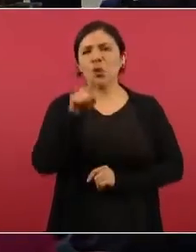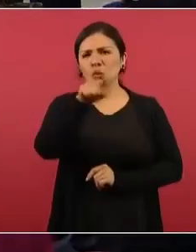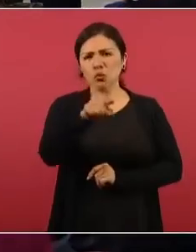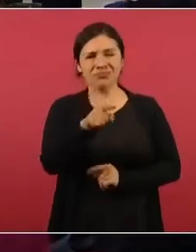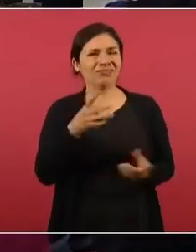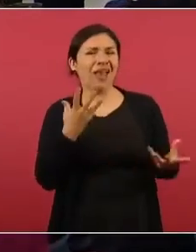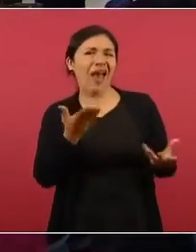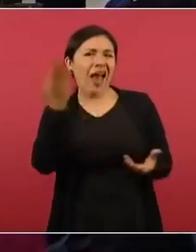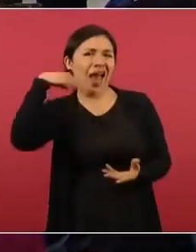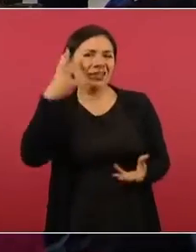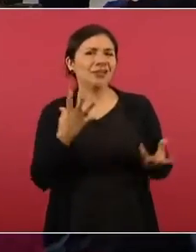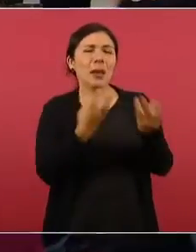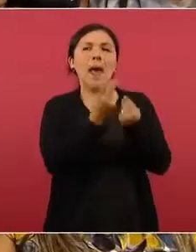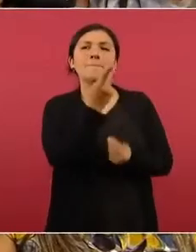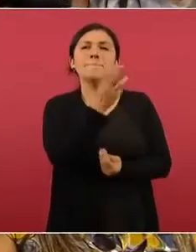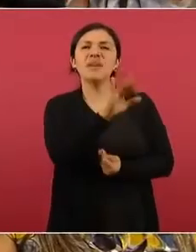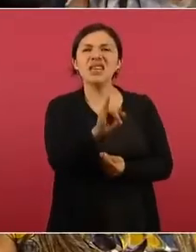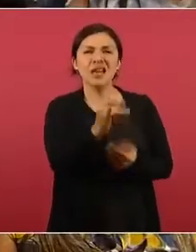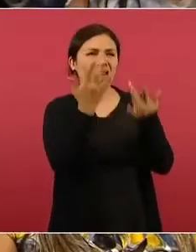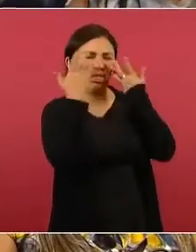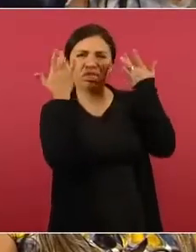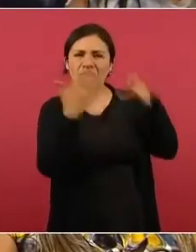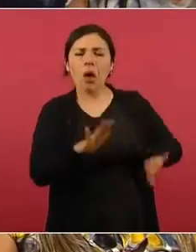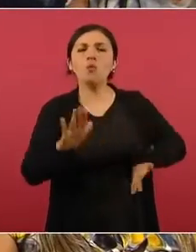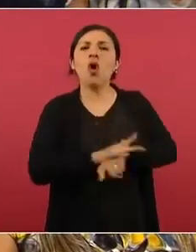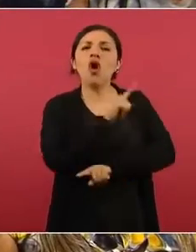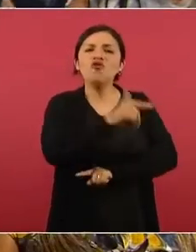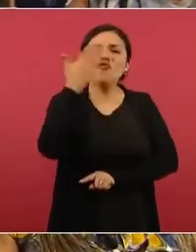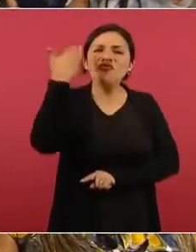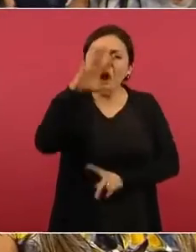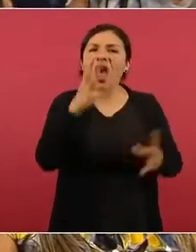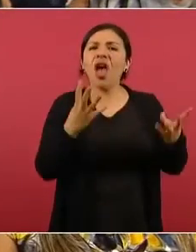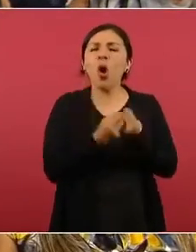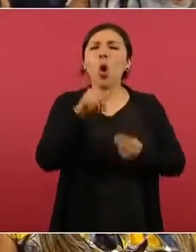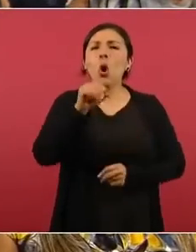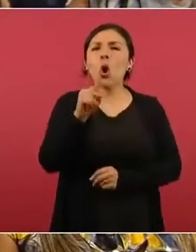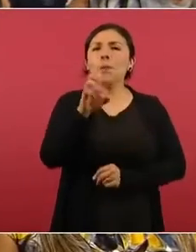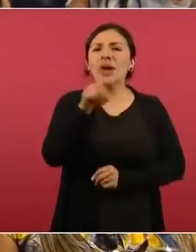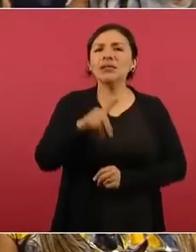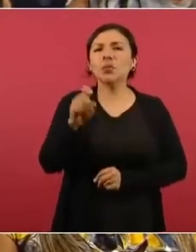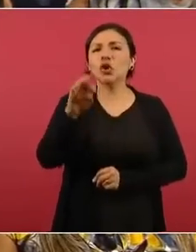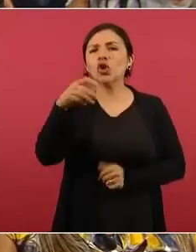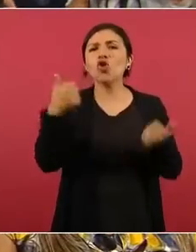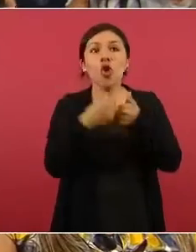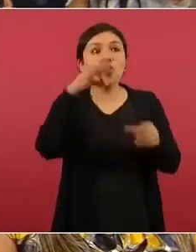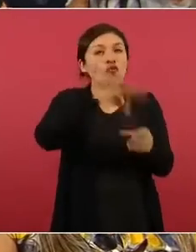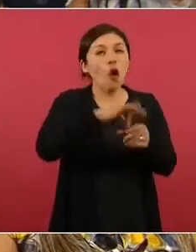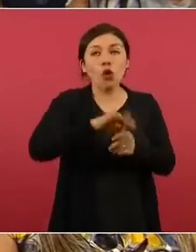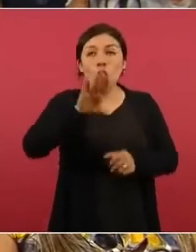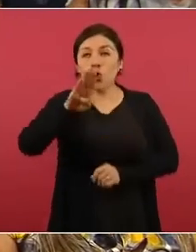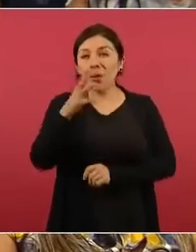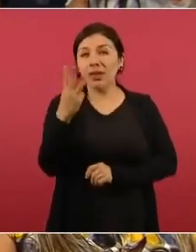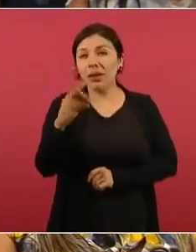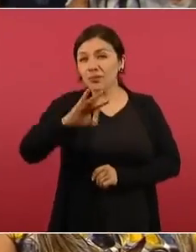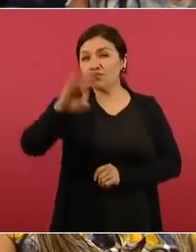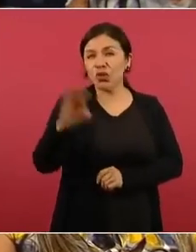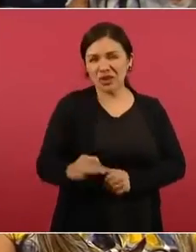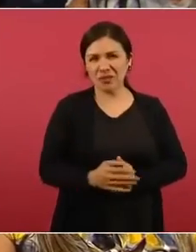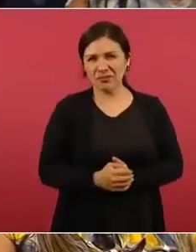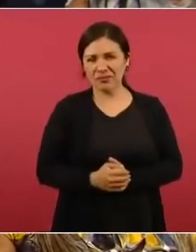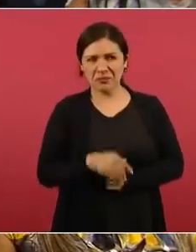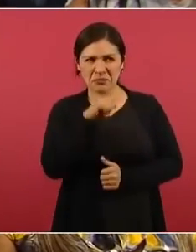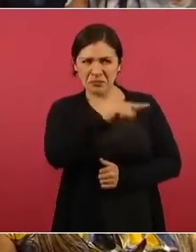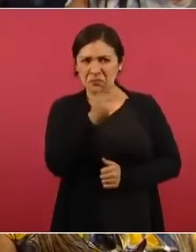PRI, a ese PRI que tuvo a López Portillo recibiendo el 93% de los votos. El PRI